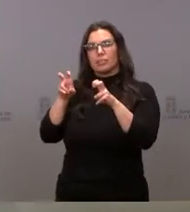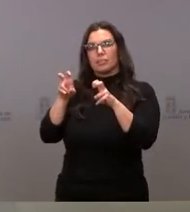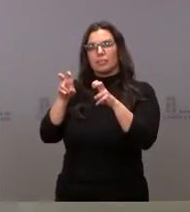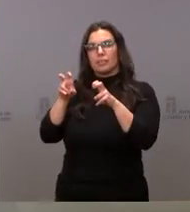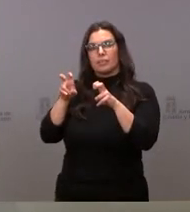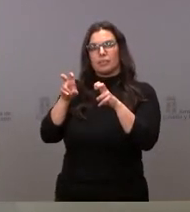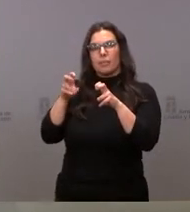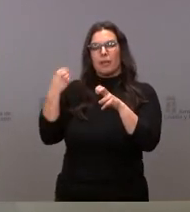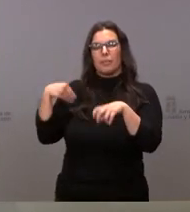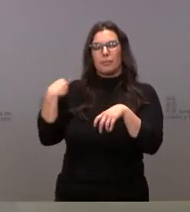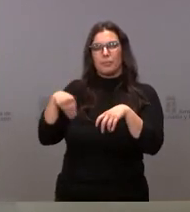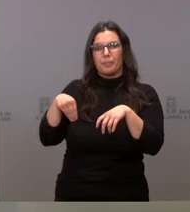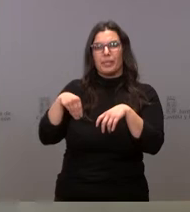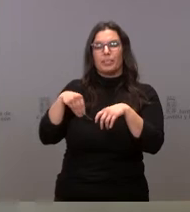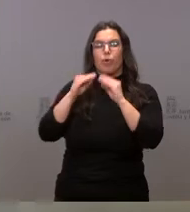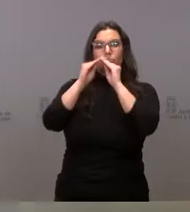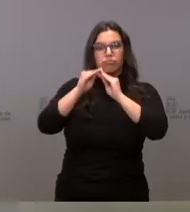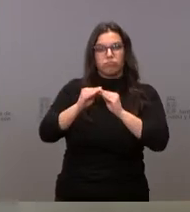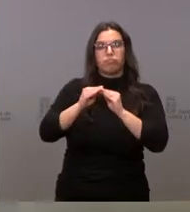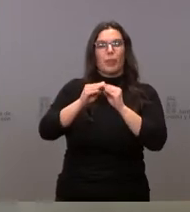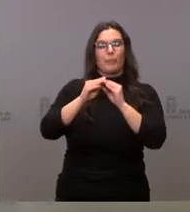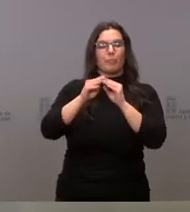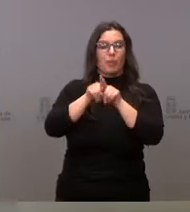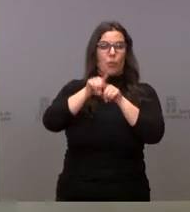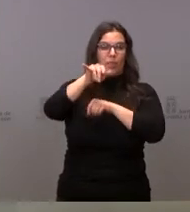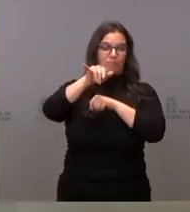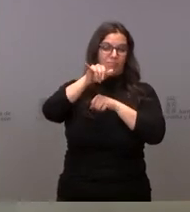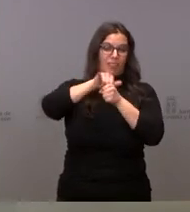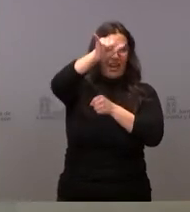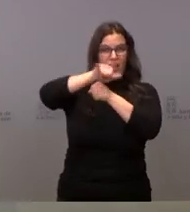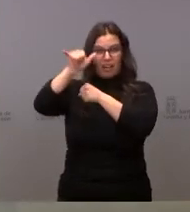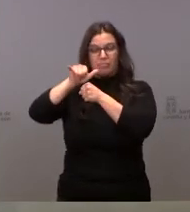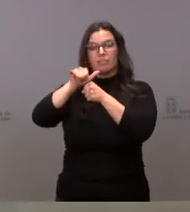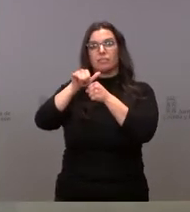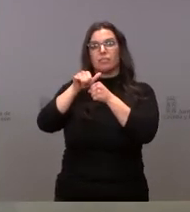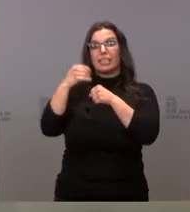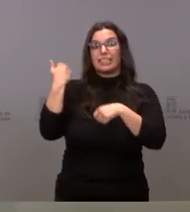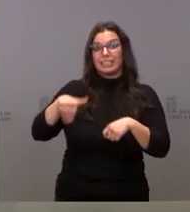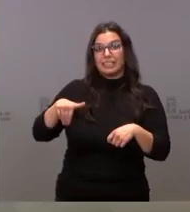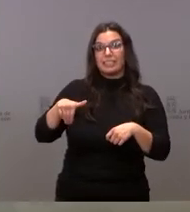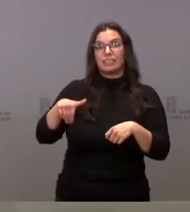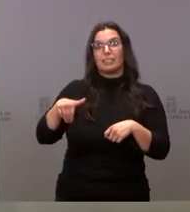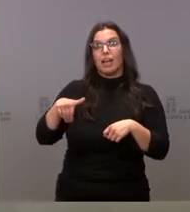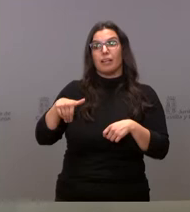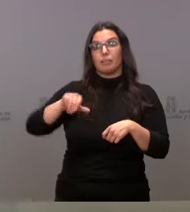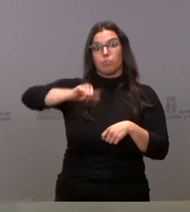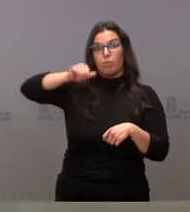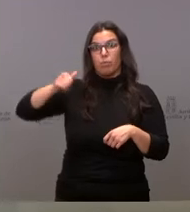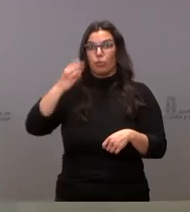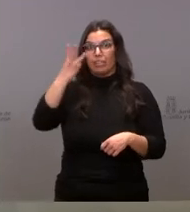aeronáutico y aeroespacial de tal forma que son ya 3 aprobados para españa